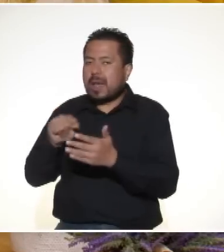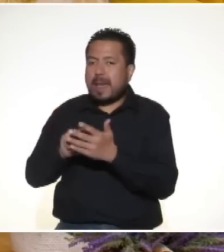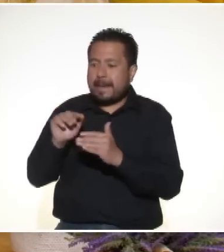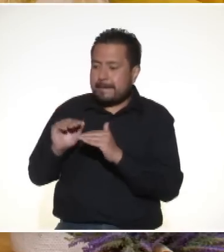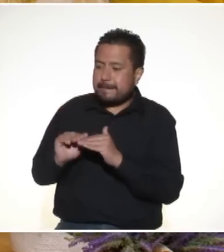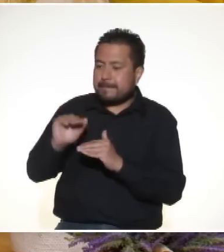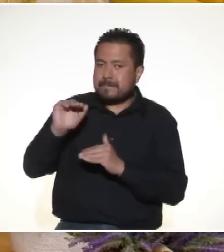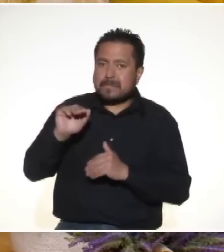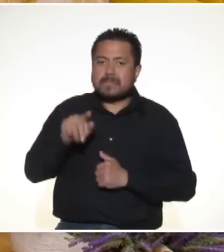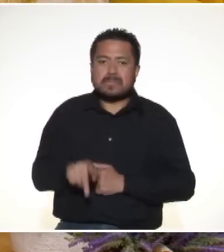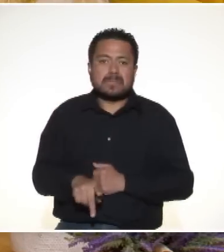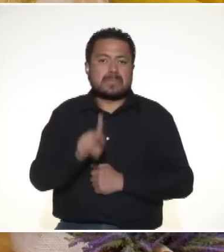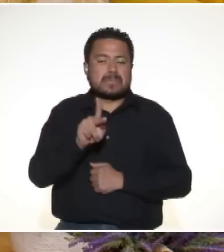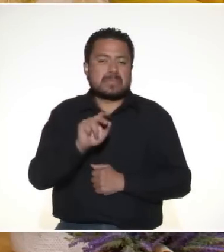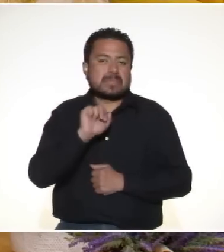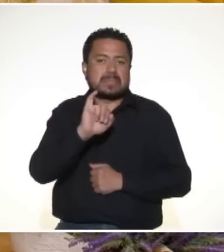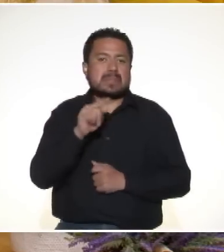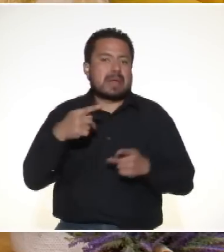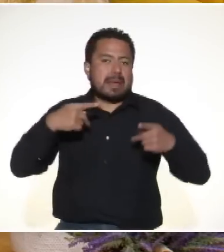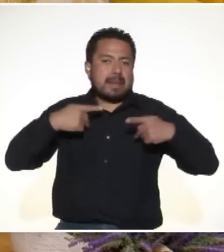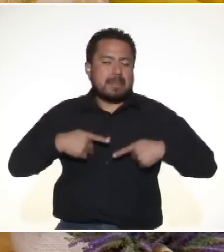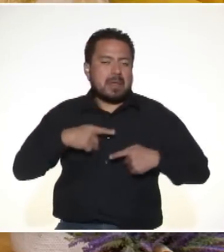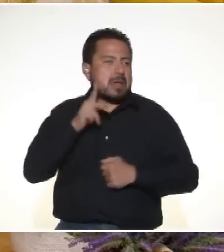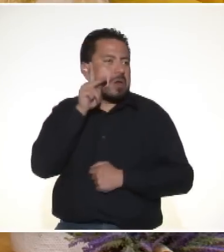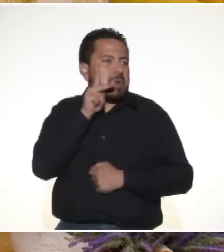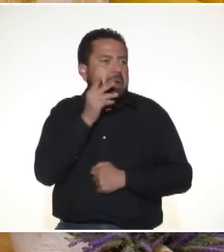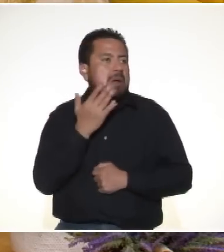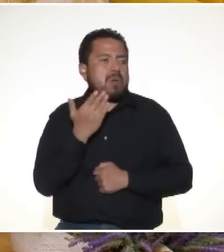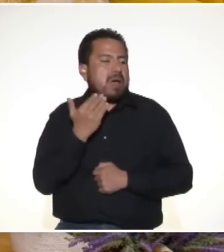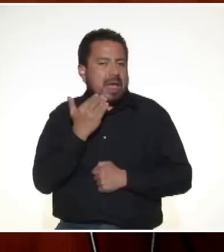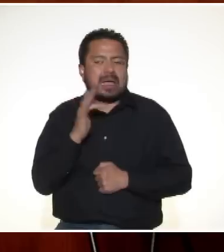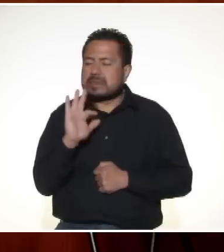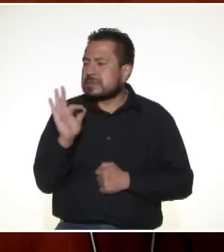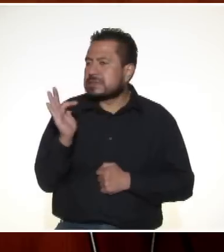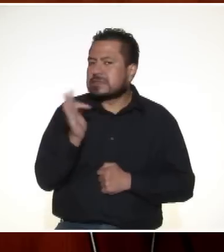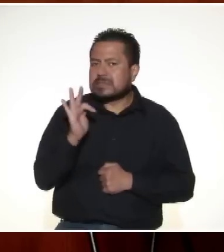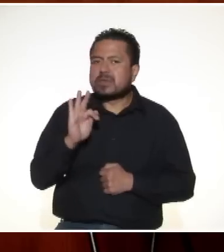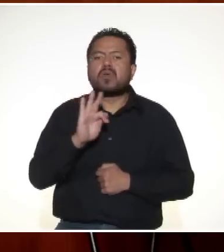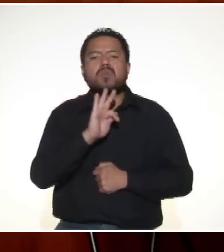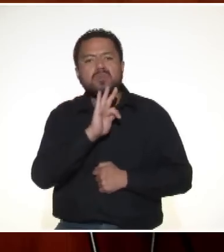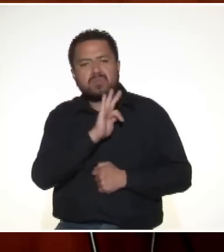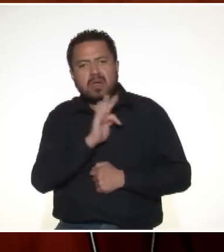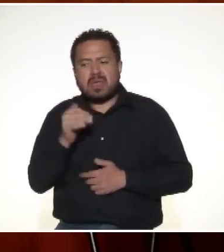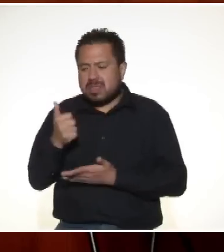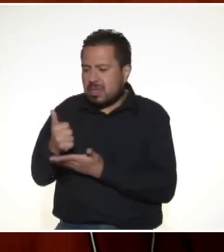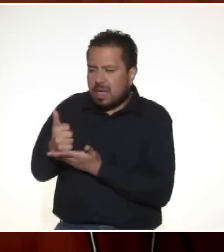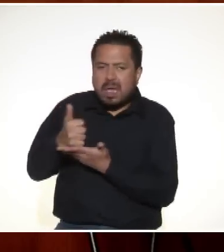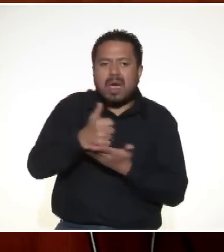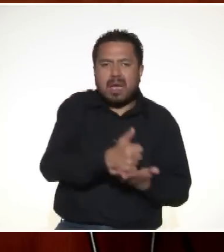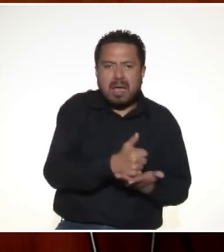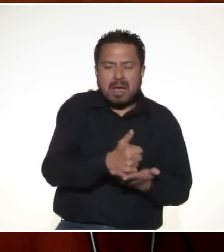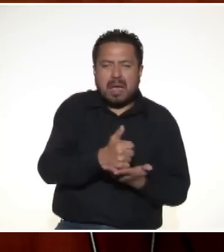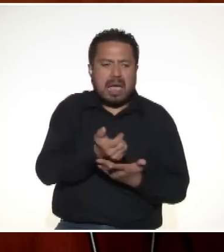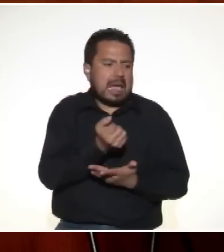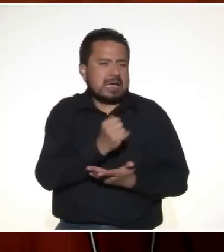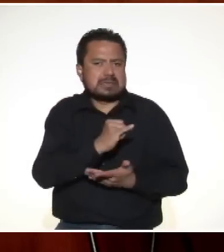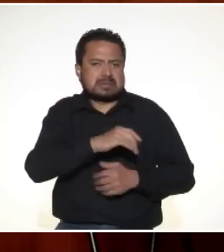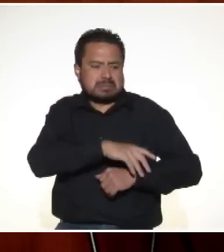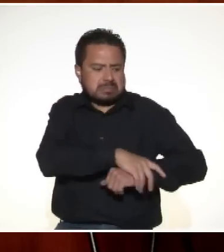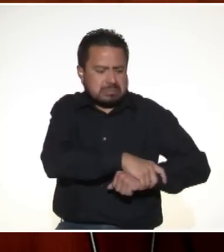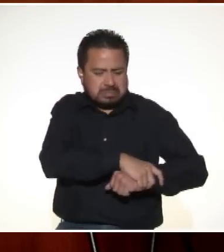una persona no está alcoholizada, es muy probable que pueda recibir ayuda, incluso así con la